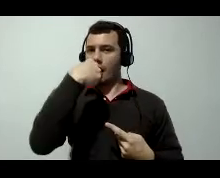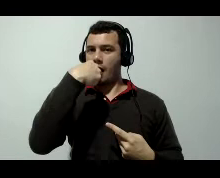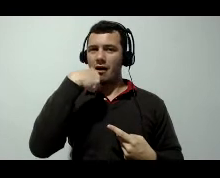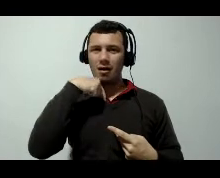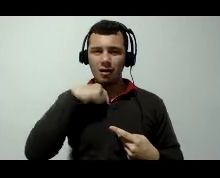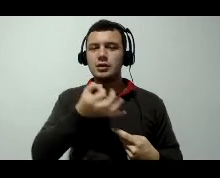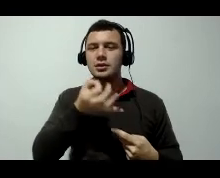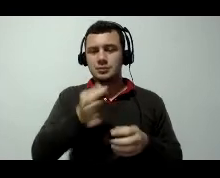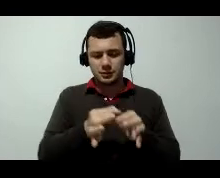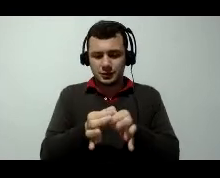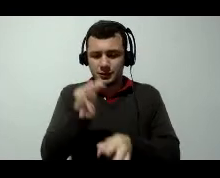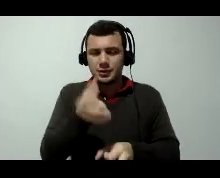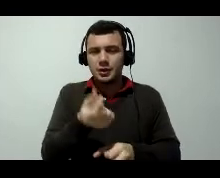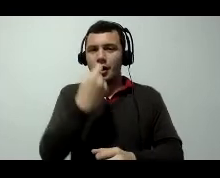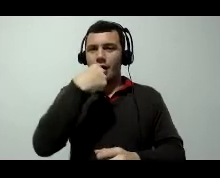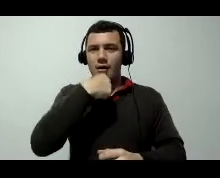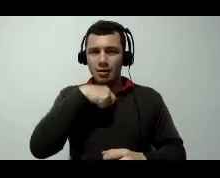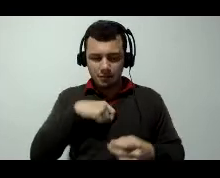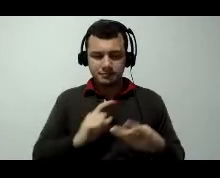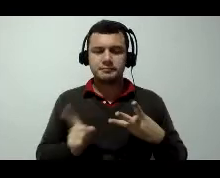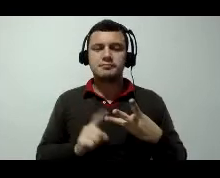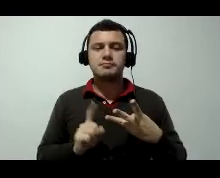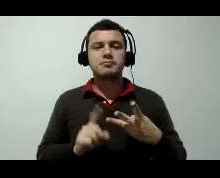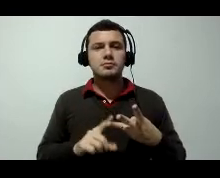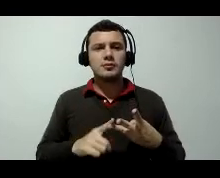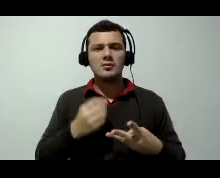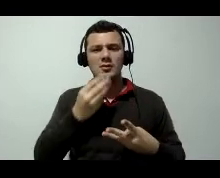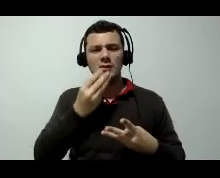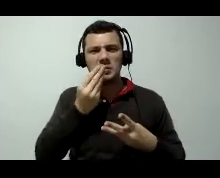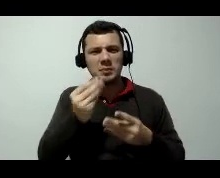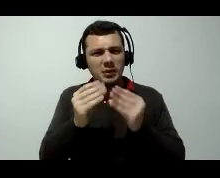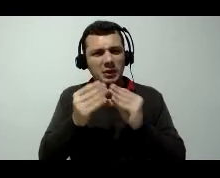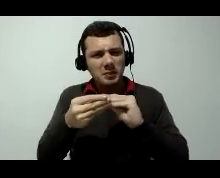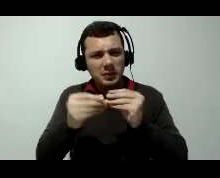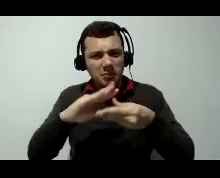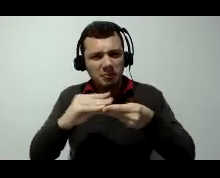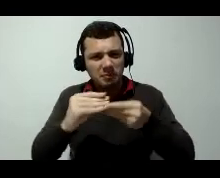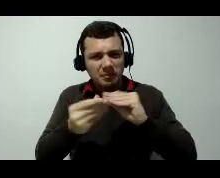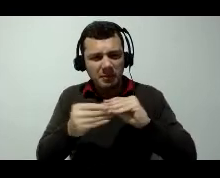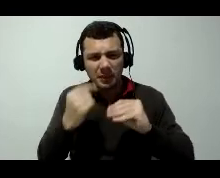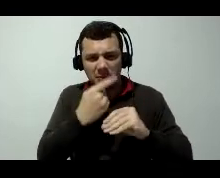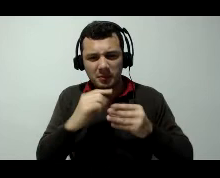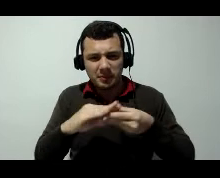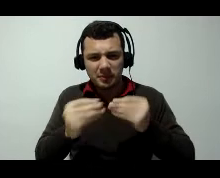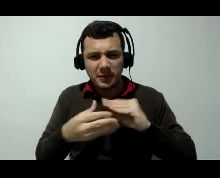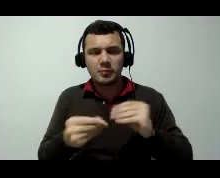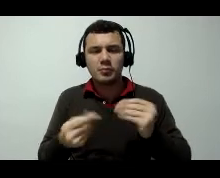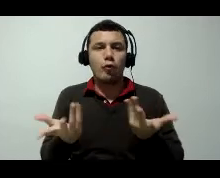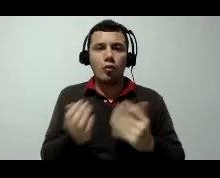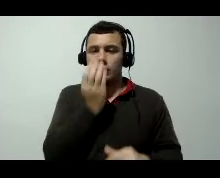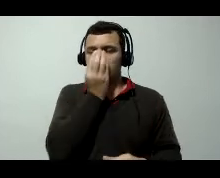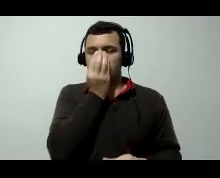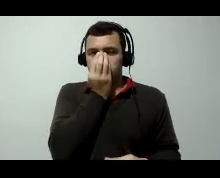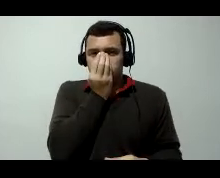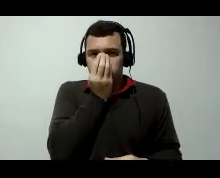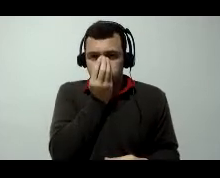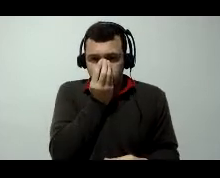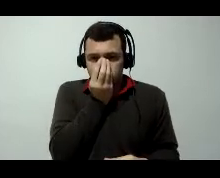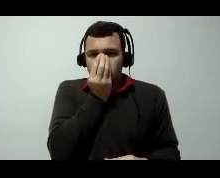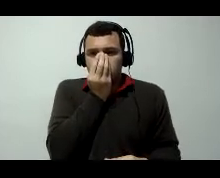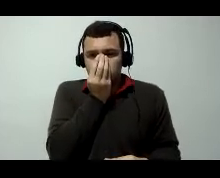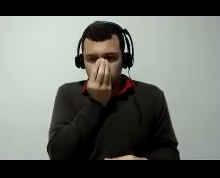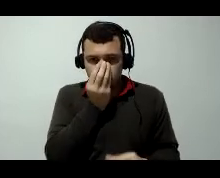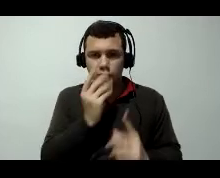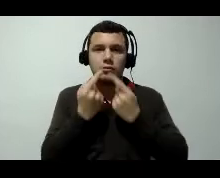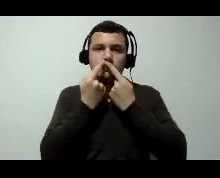higienizaciones de las vías aéreas, aspiración de secreciones, terapia de nebulización, micronebulizaciones, procedimientos